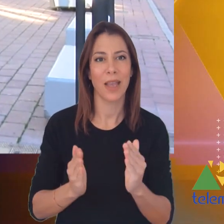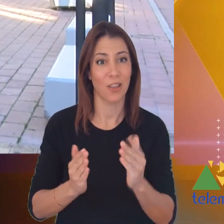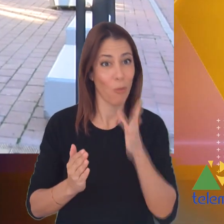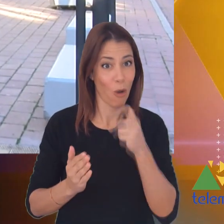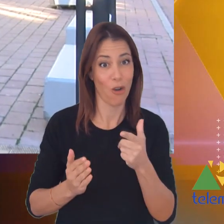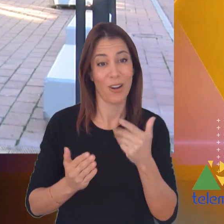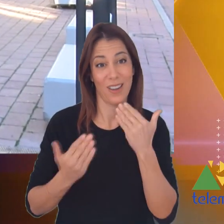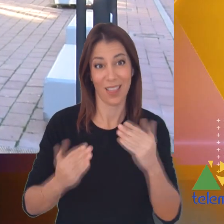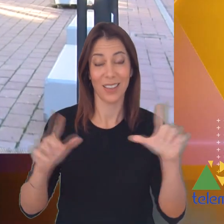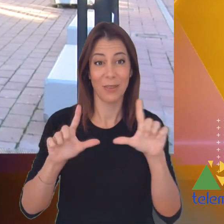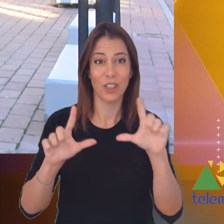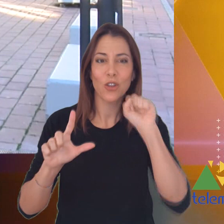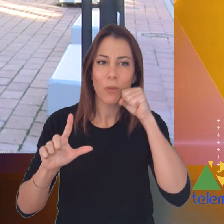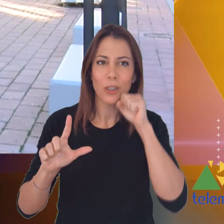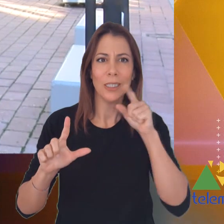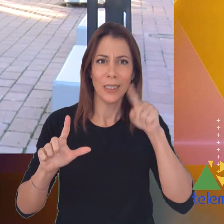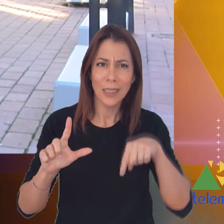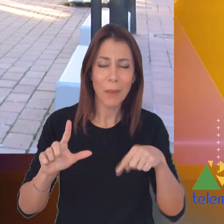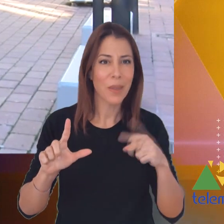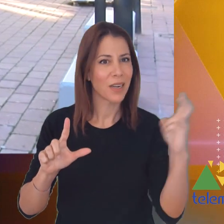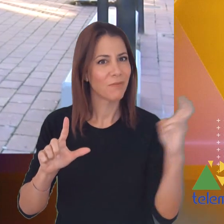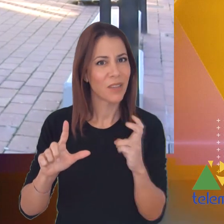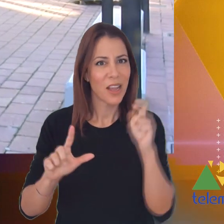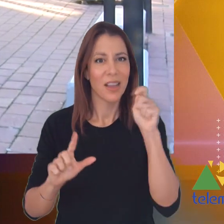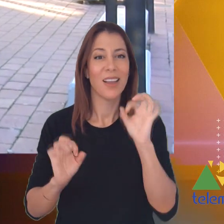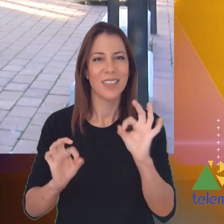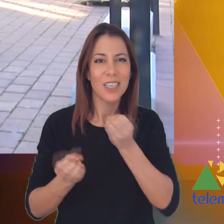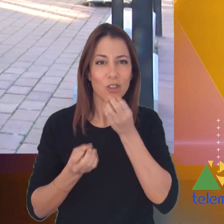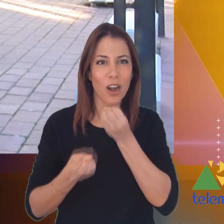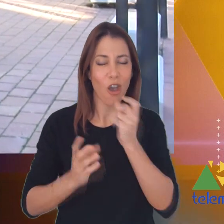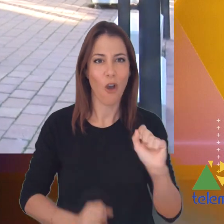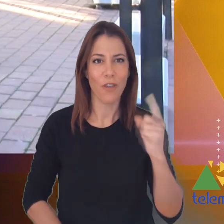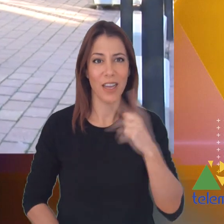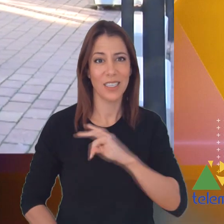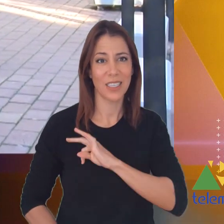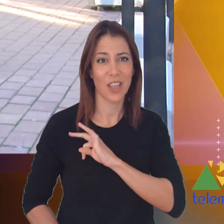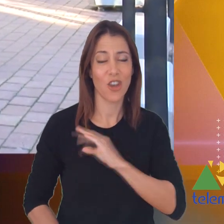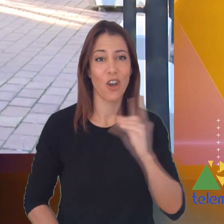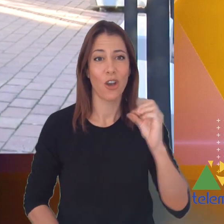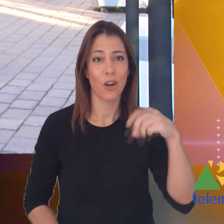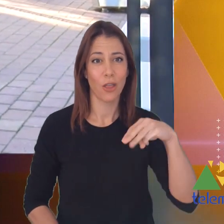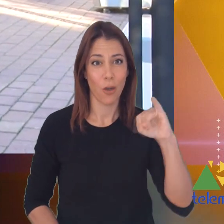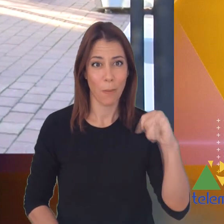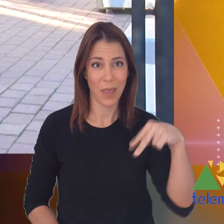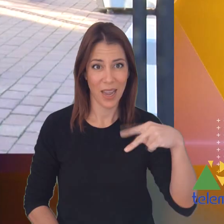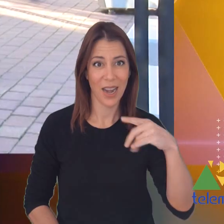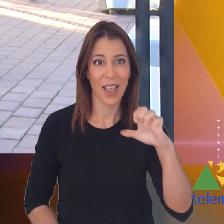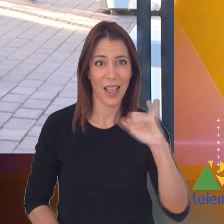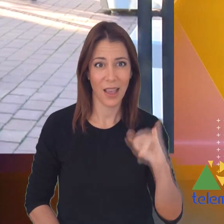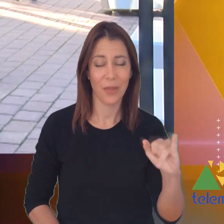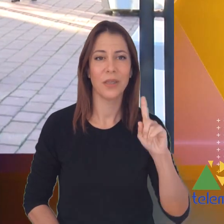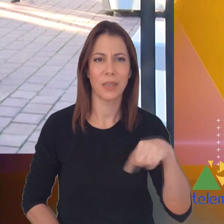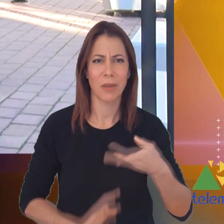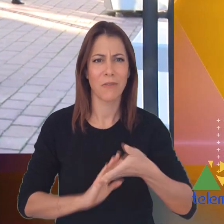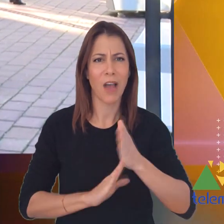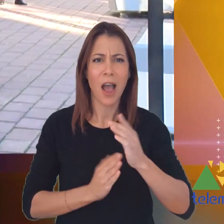Motril, con la visita inestimable de nuestro cronista oficial, don Manuel Domínguez, y de camino pues, recorriendo las calles de